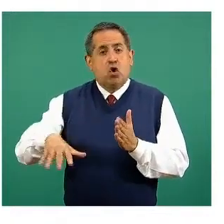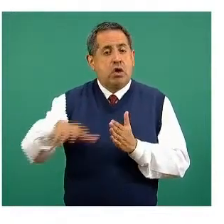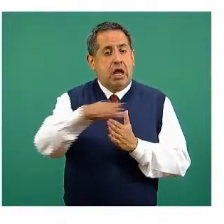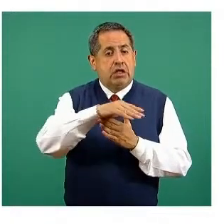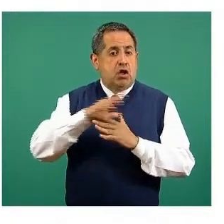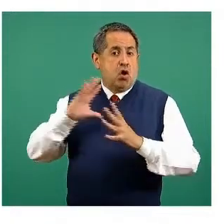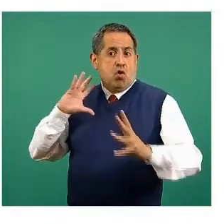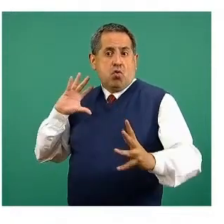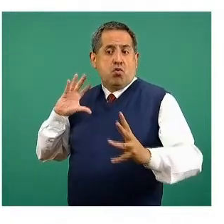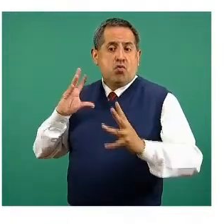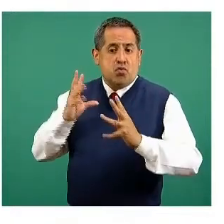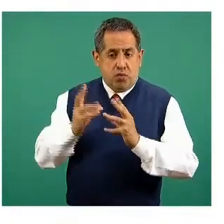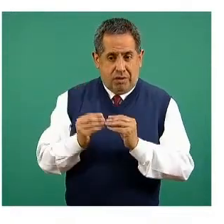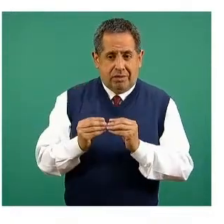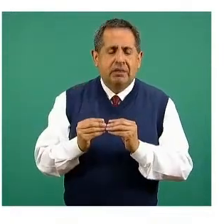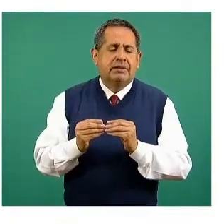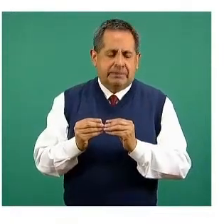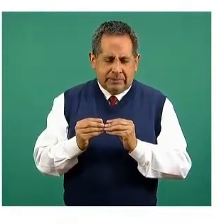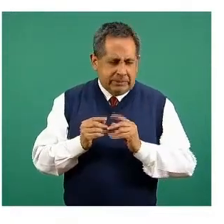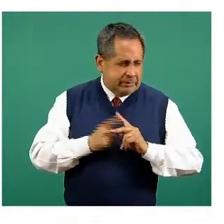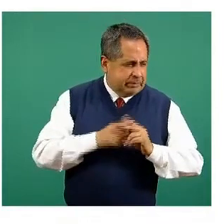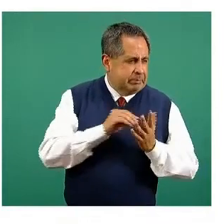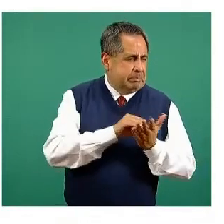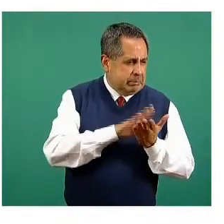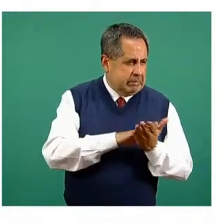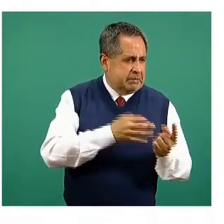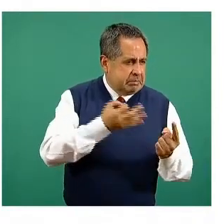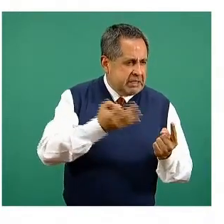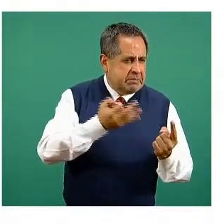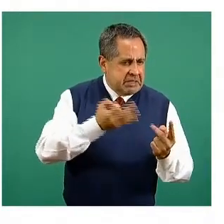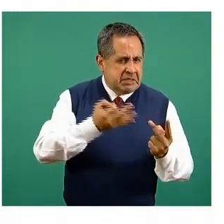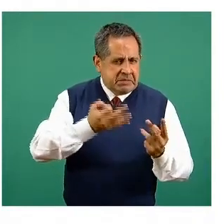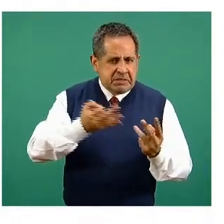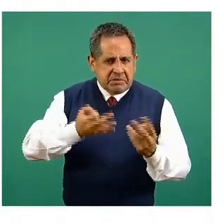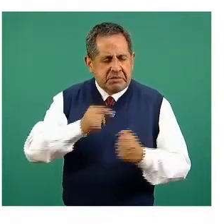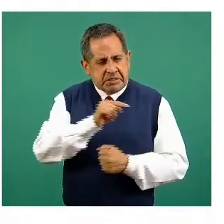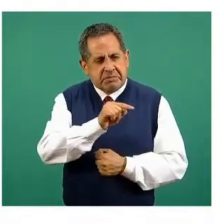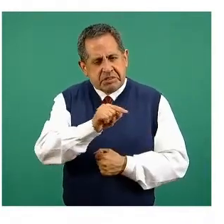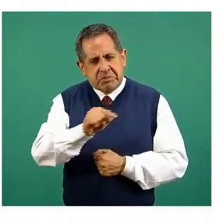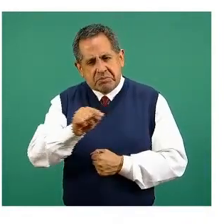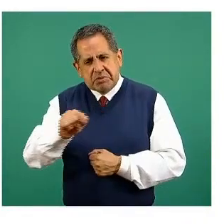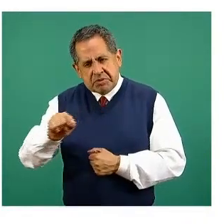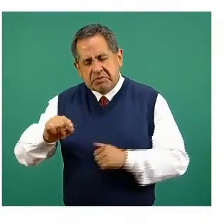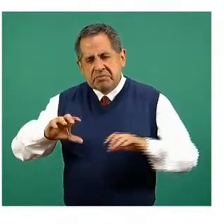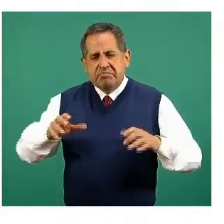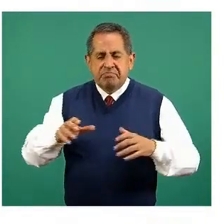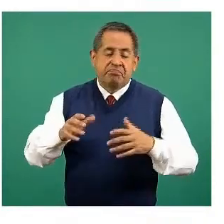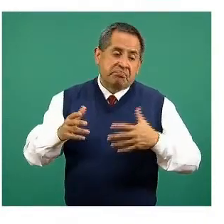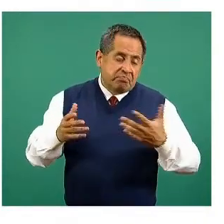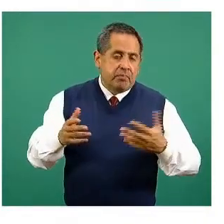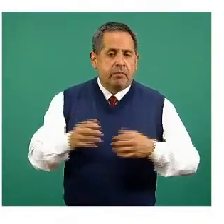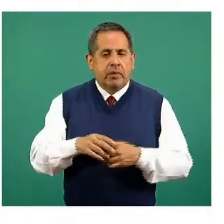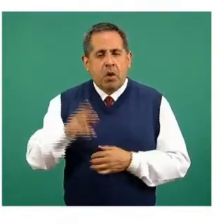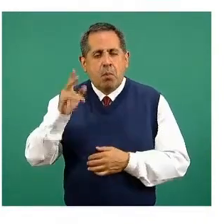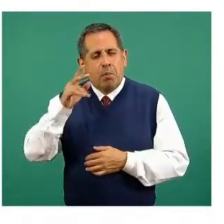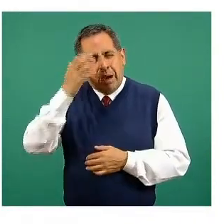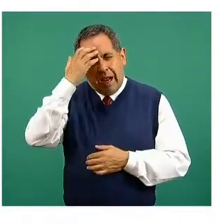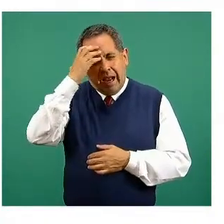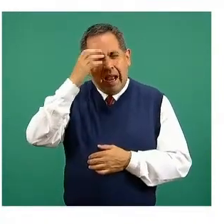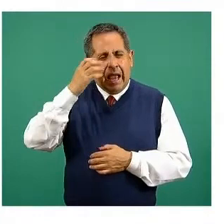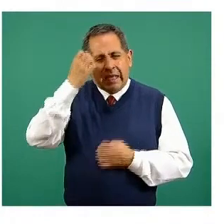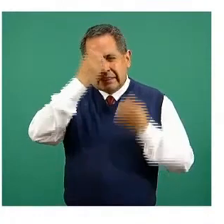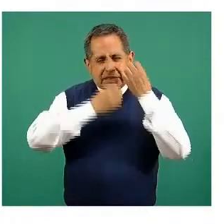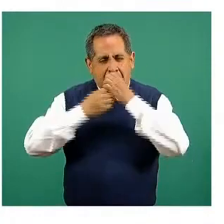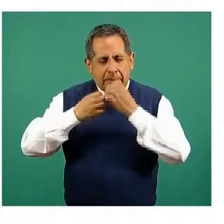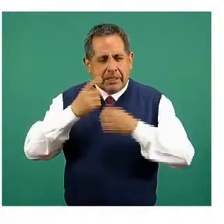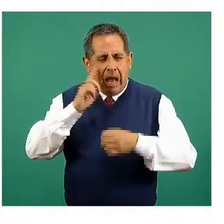Sistema Nacional de Salud ha tenido la oportunidad de atender, de dar seguimiento y en su momento a través de una prueba, la gran mayoría de ellas